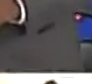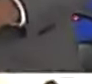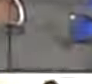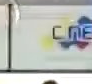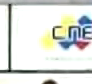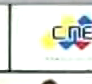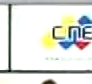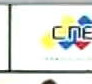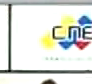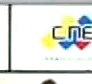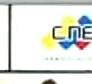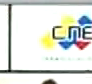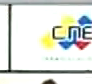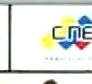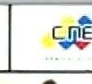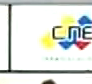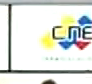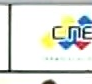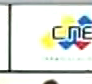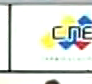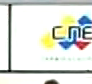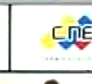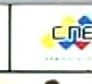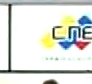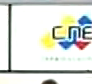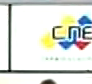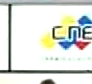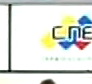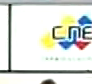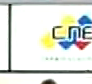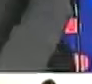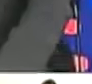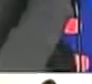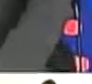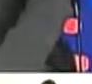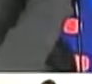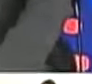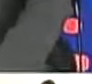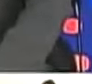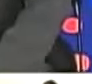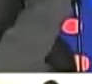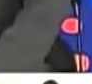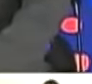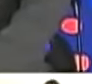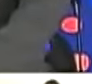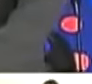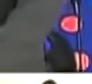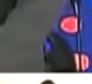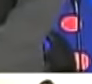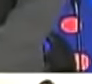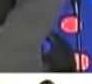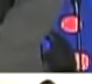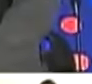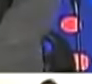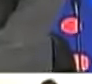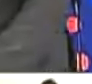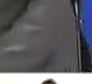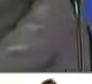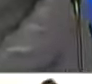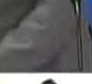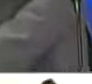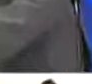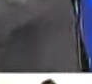en defensa del Esequibo, por el doctor Elvis Amoroso, presidente del Poder Electoral y presidente del Consejo